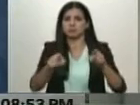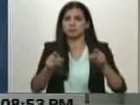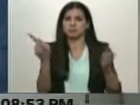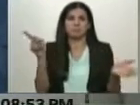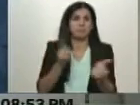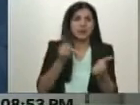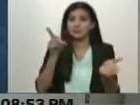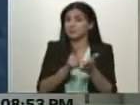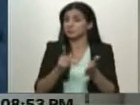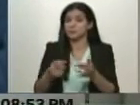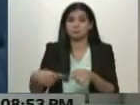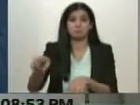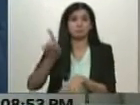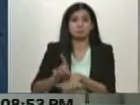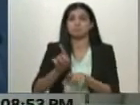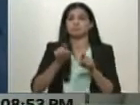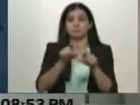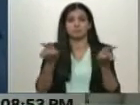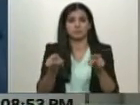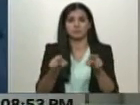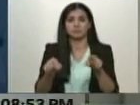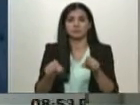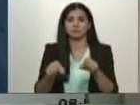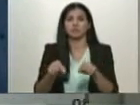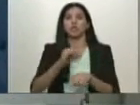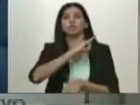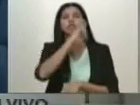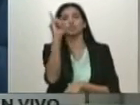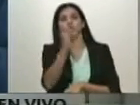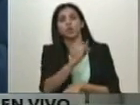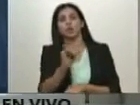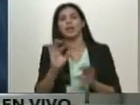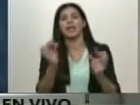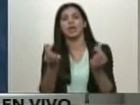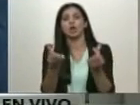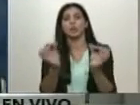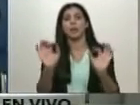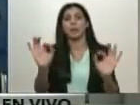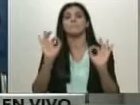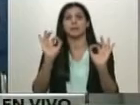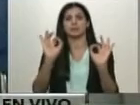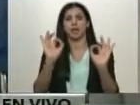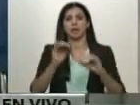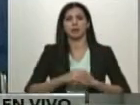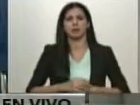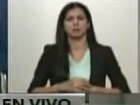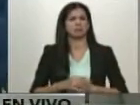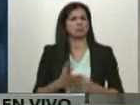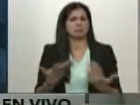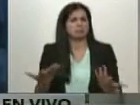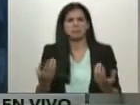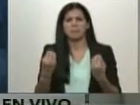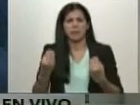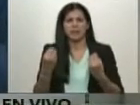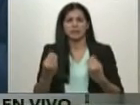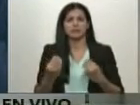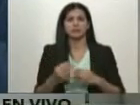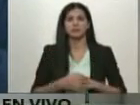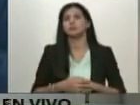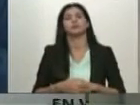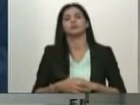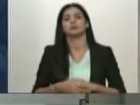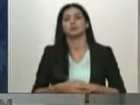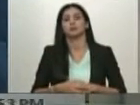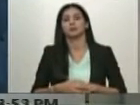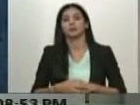protagónicos y participantes de esta zona económica especial, que tiene como objetivo surtir el